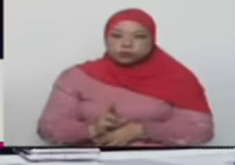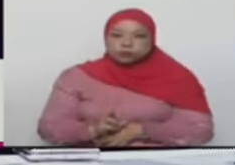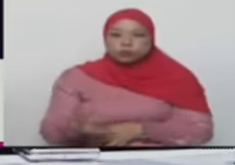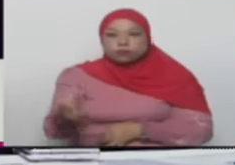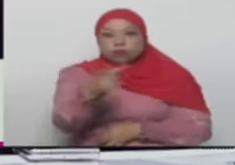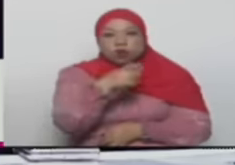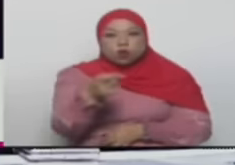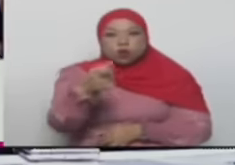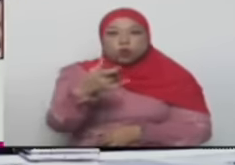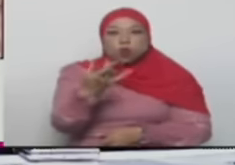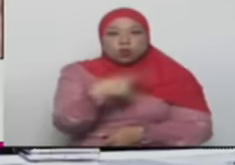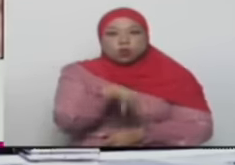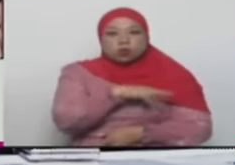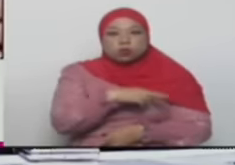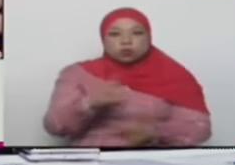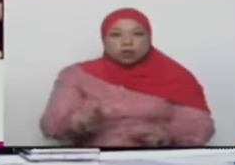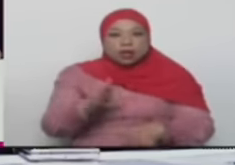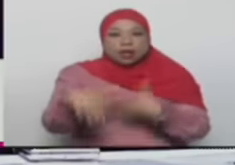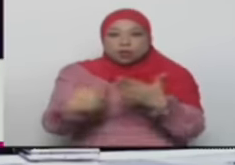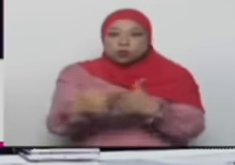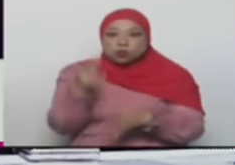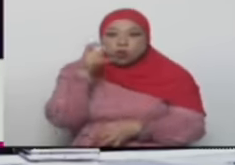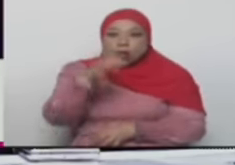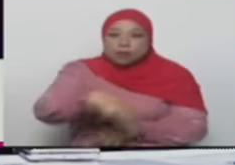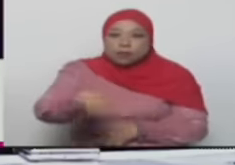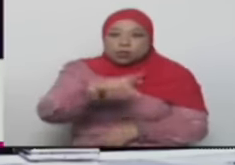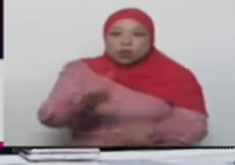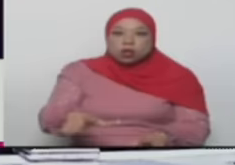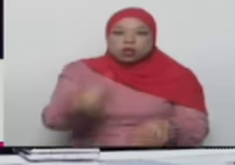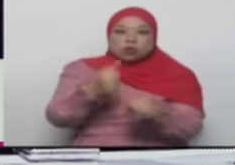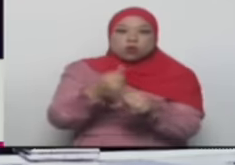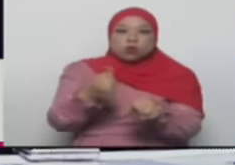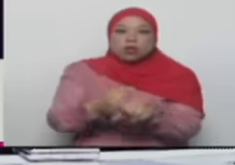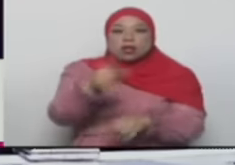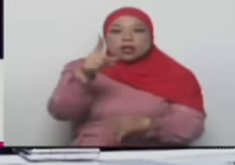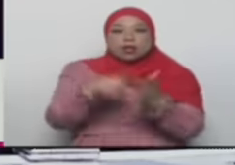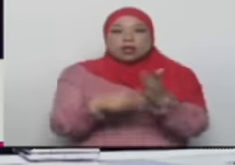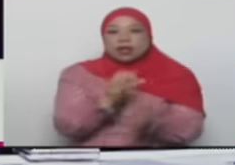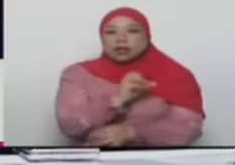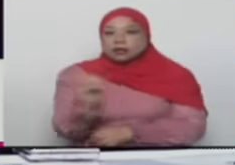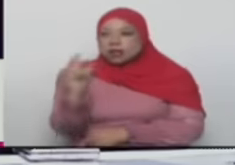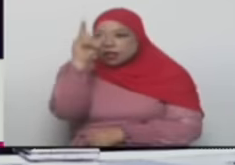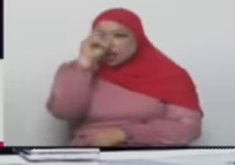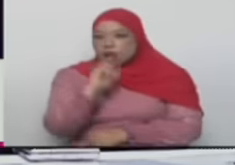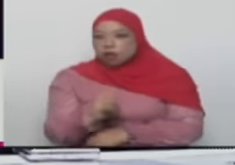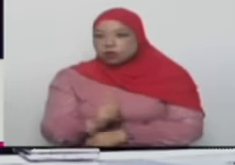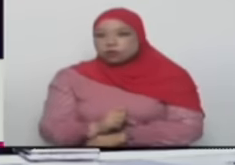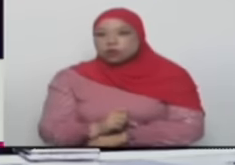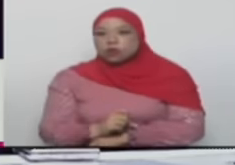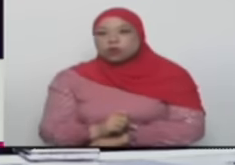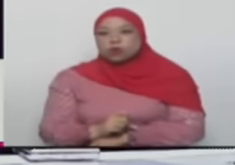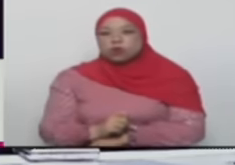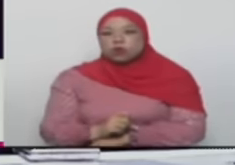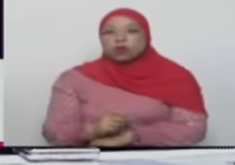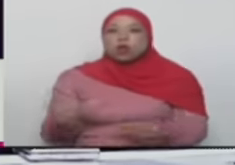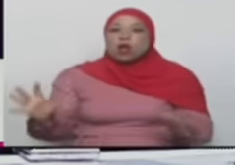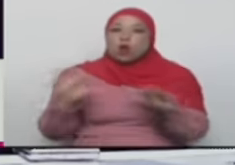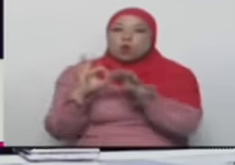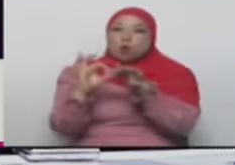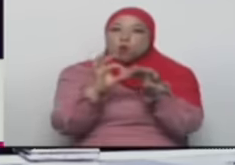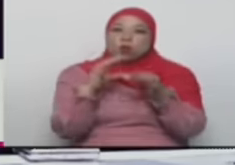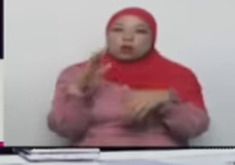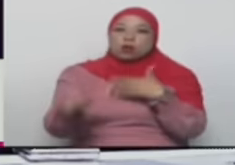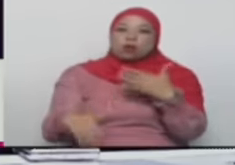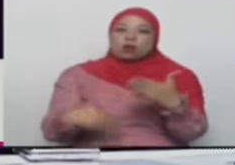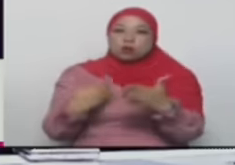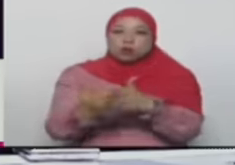busca en el fascismo su salvación. Hace 100 años lo buscaron, ante el surgimiento de la Unión Soviética y